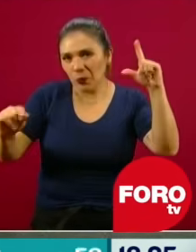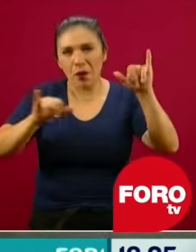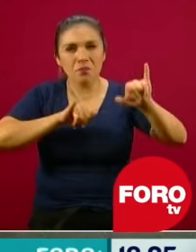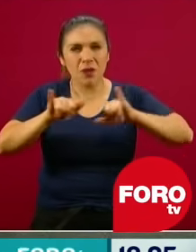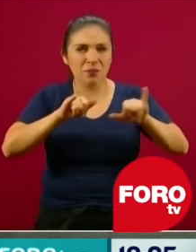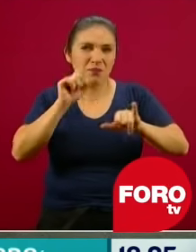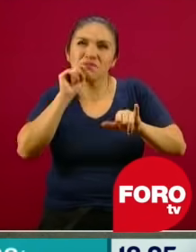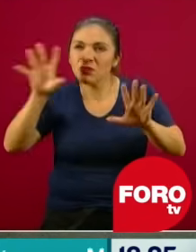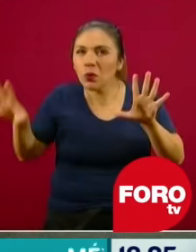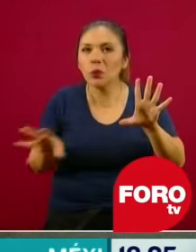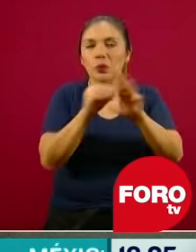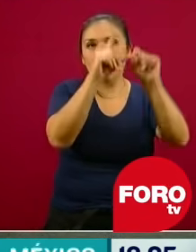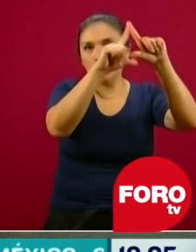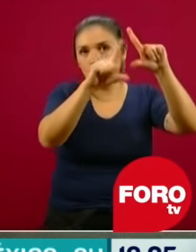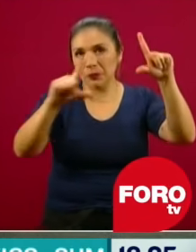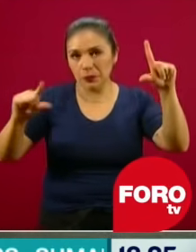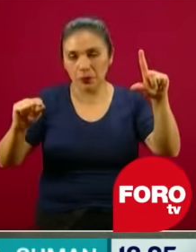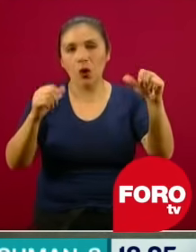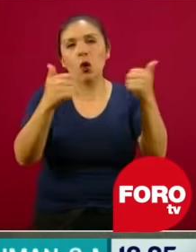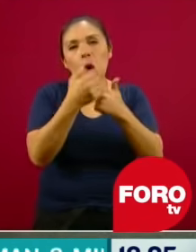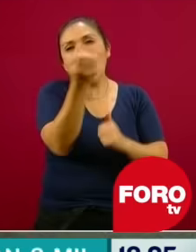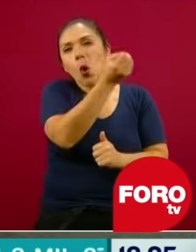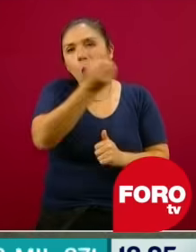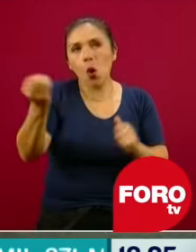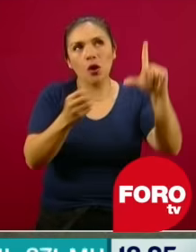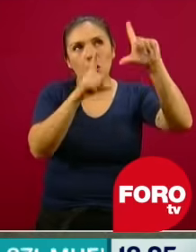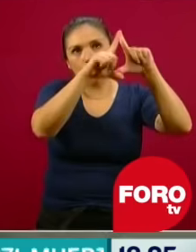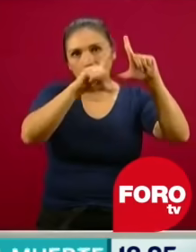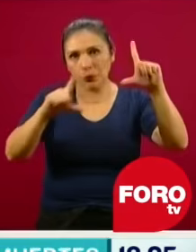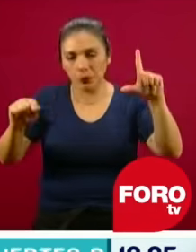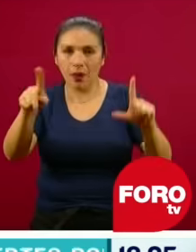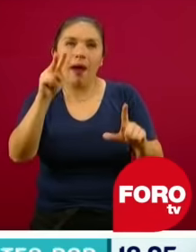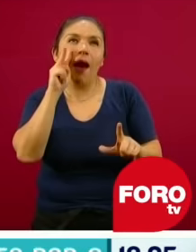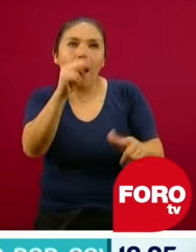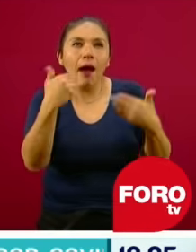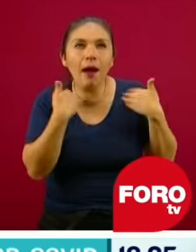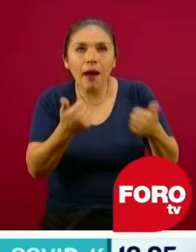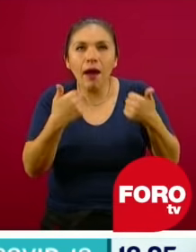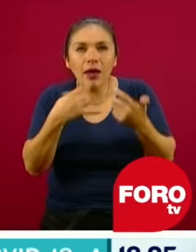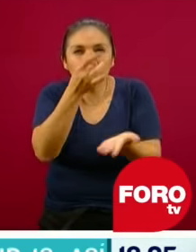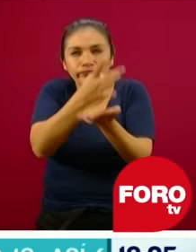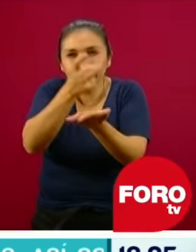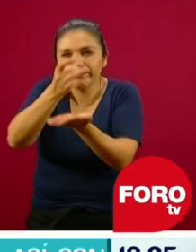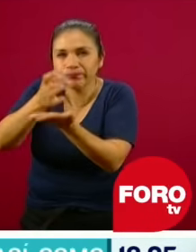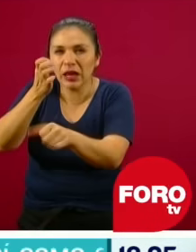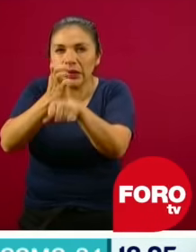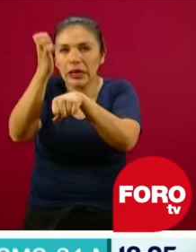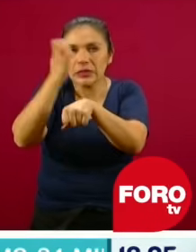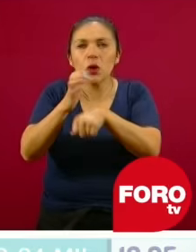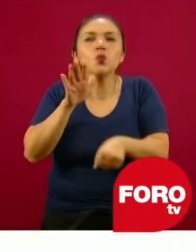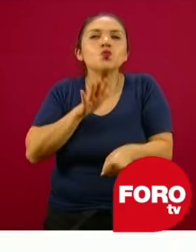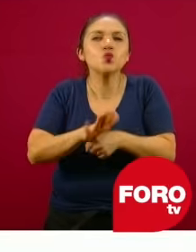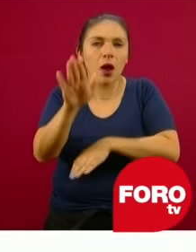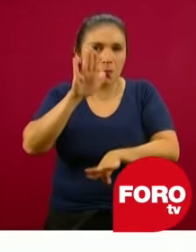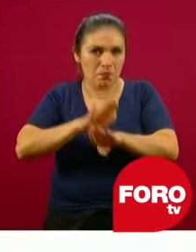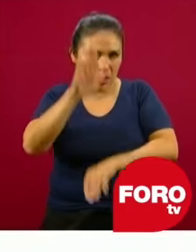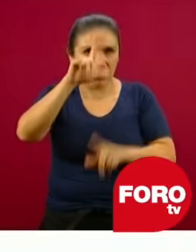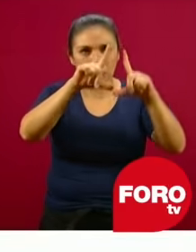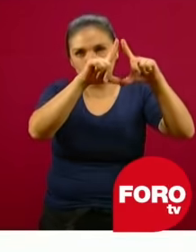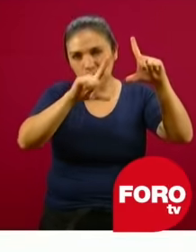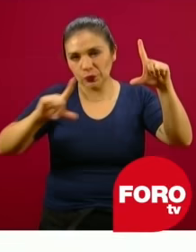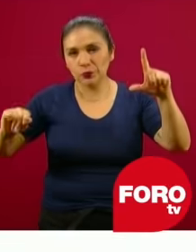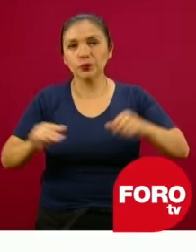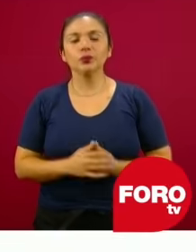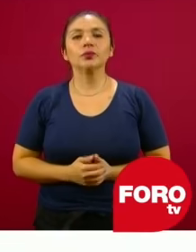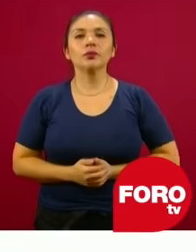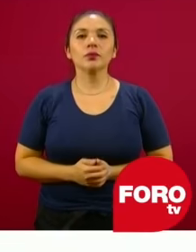completos y en orden descendente para que también puedan rápidamente identificar cuáles son los estados que